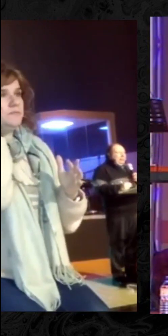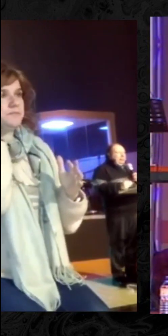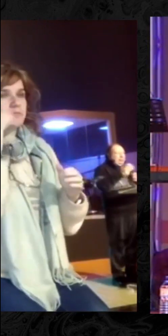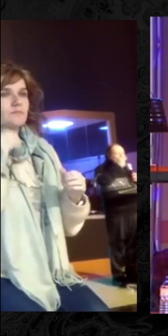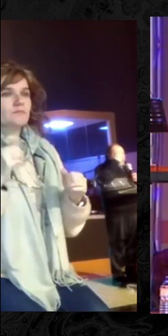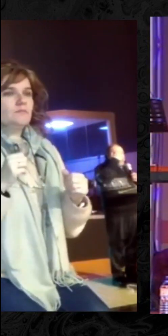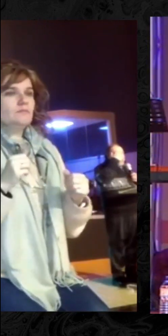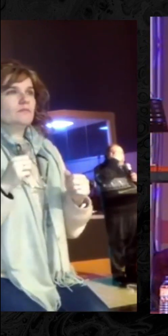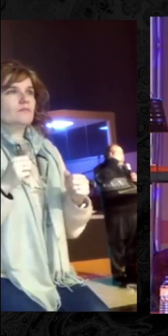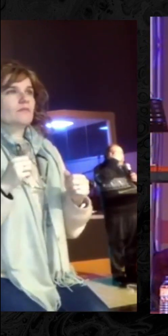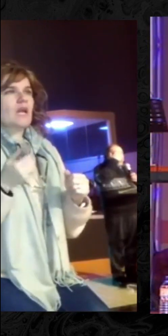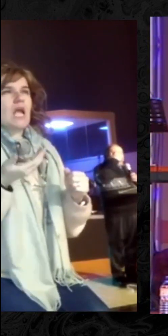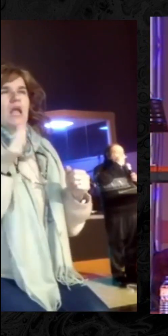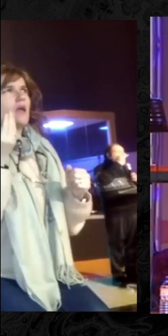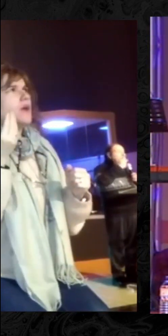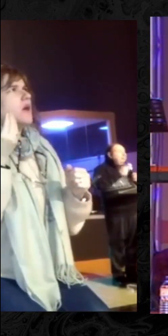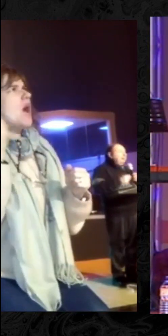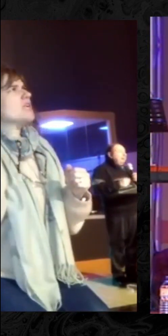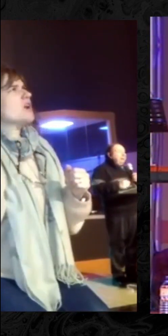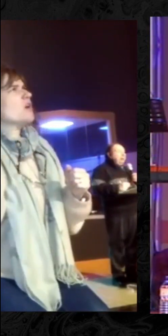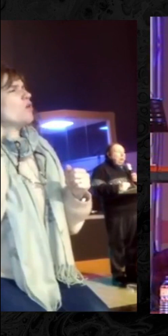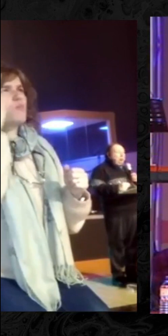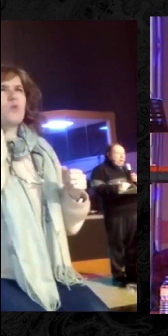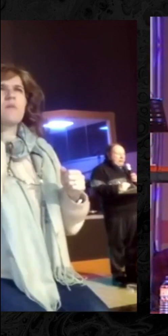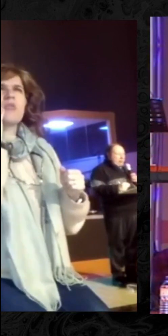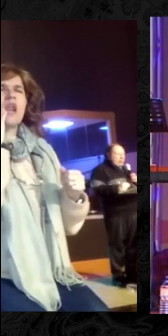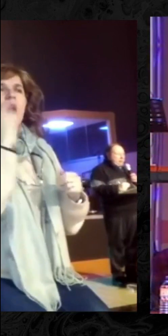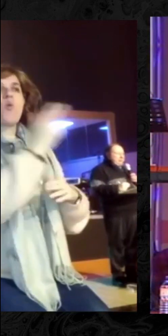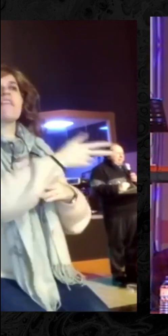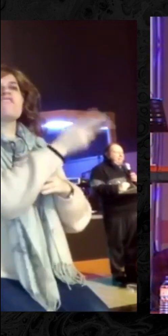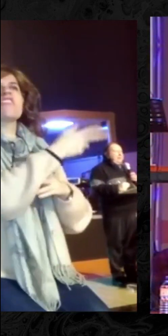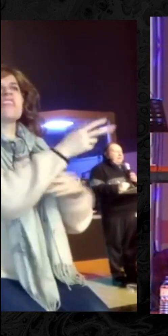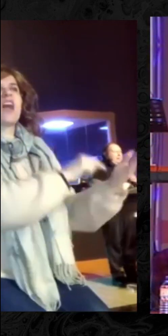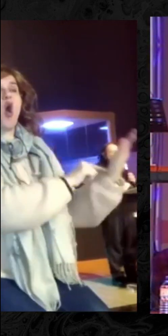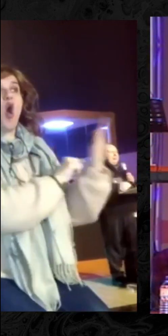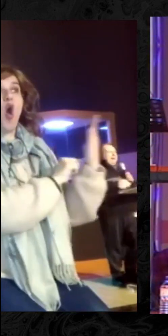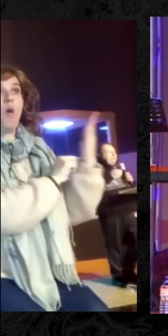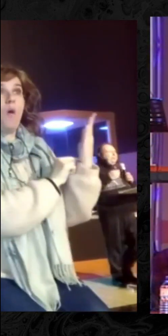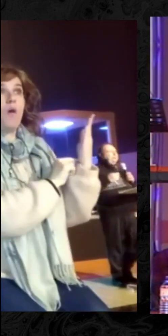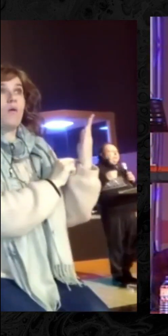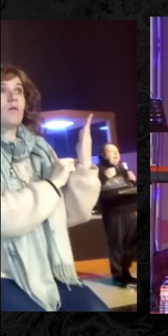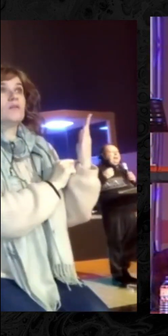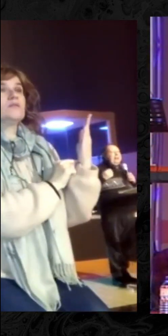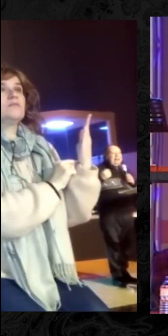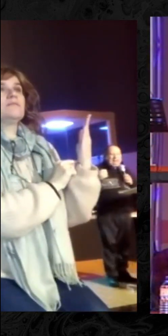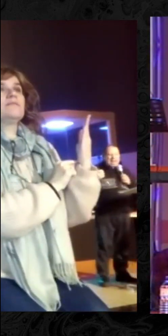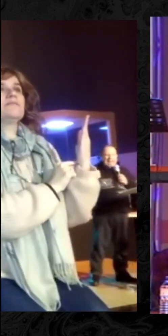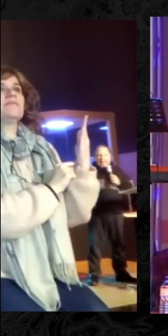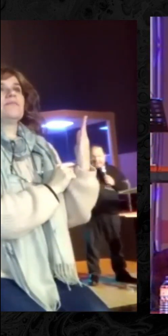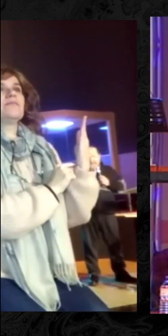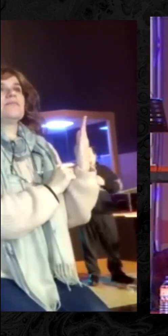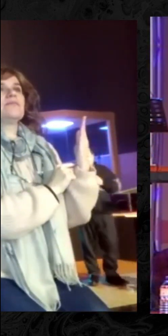me mostraba Ayer esta mañana no me acuerdo Ayer me parece que fue unos vídeos de que ya hay